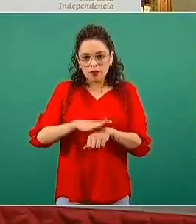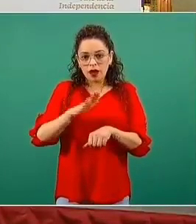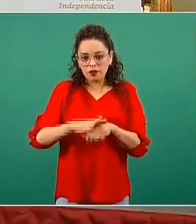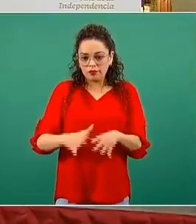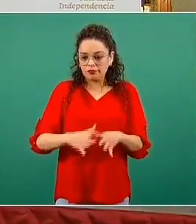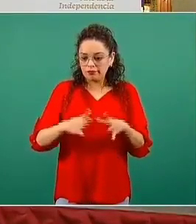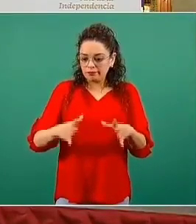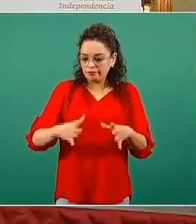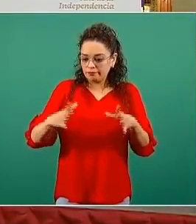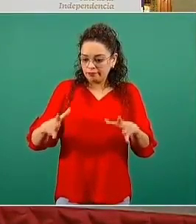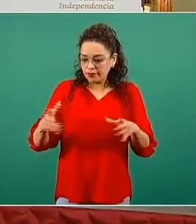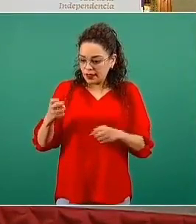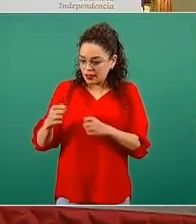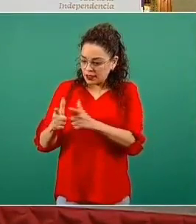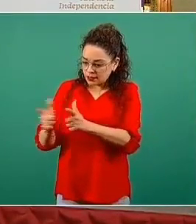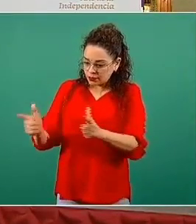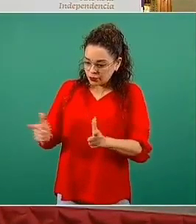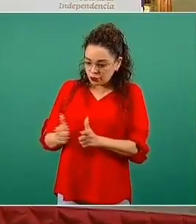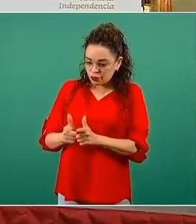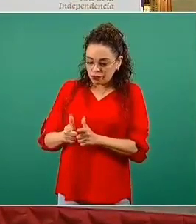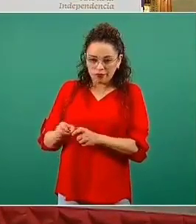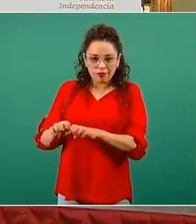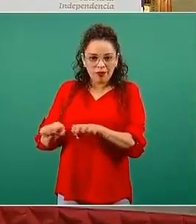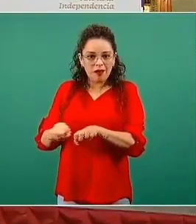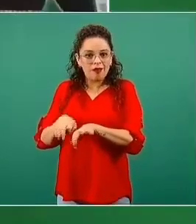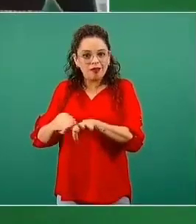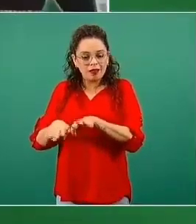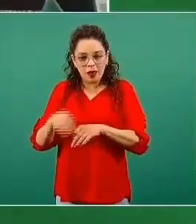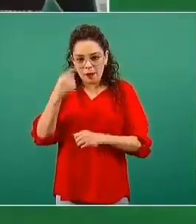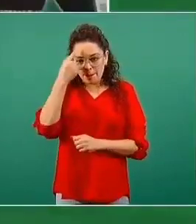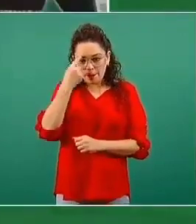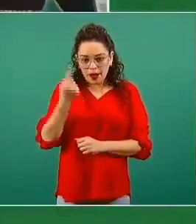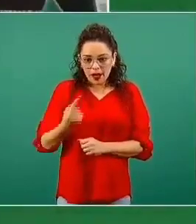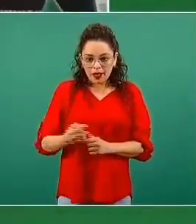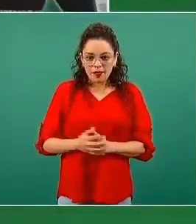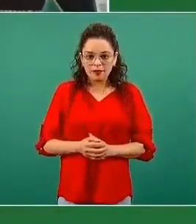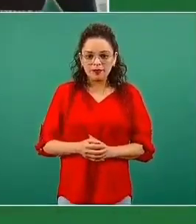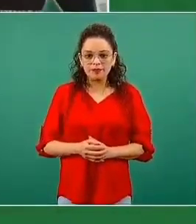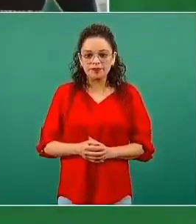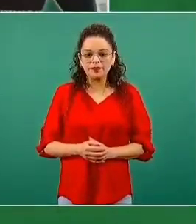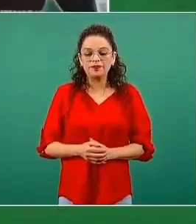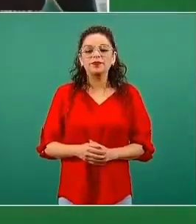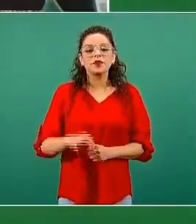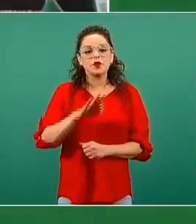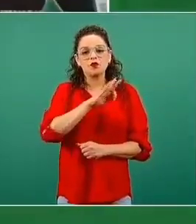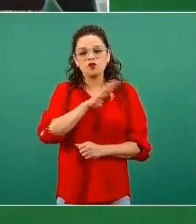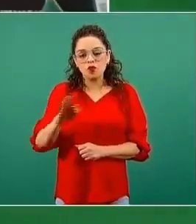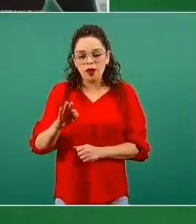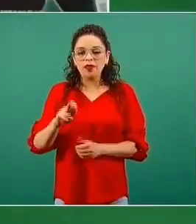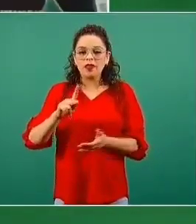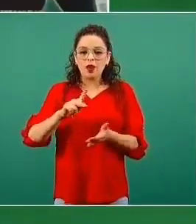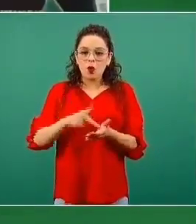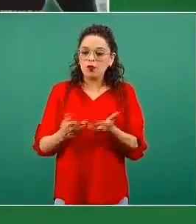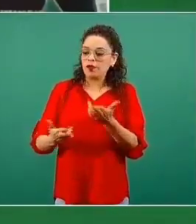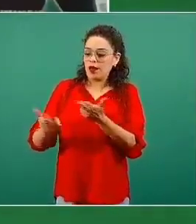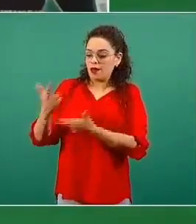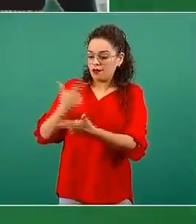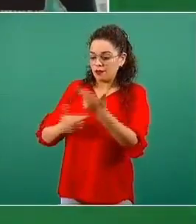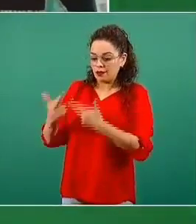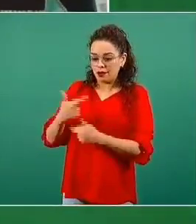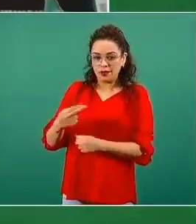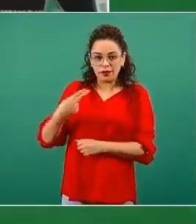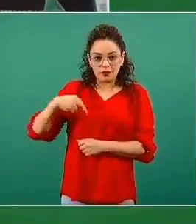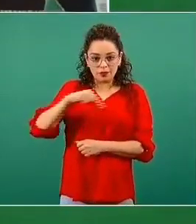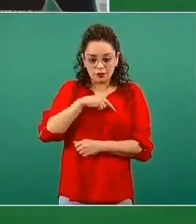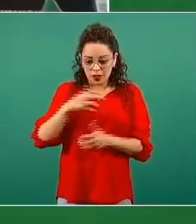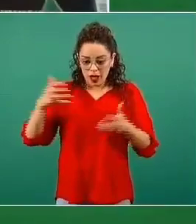para que podamos, digamos que ahora sí que volver esas recomendaciones teóricas a